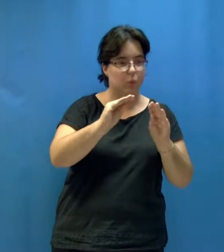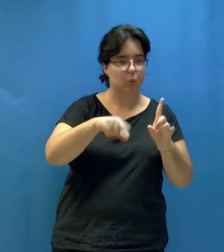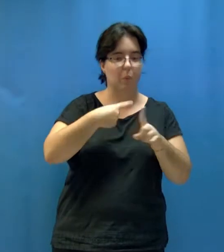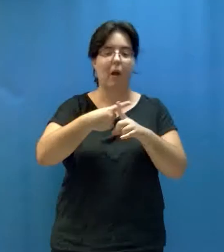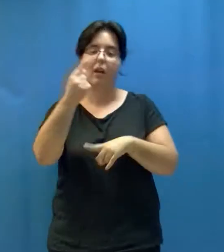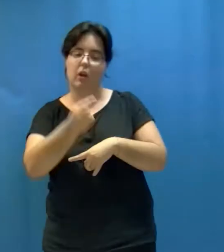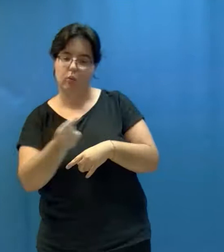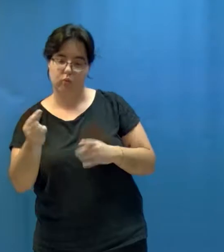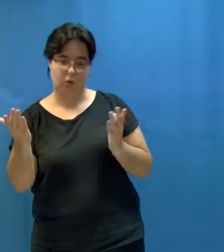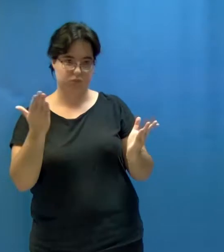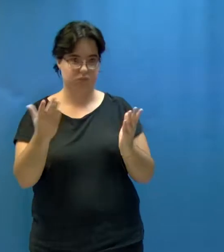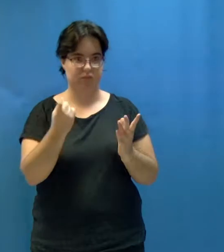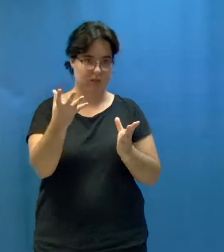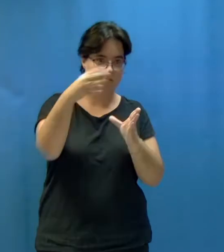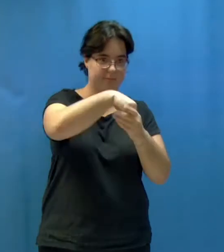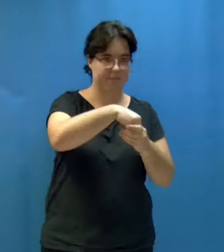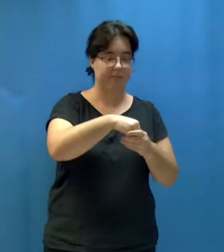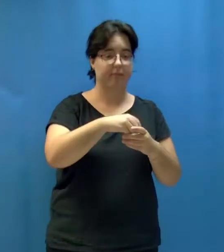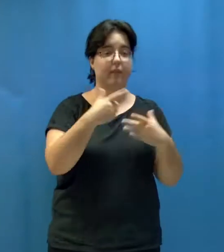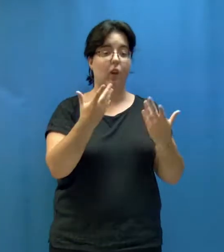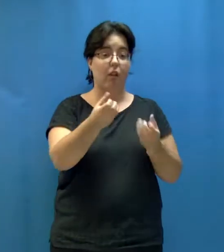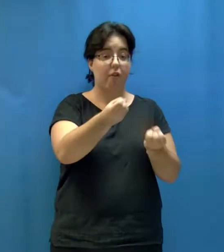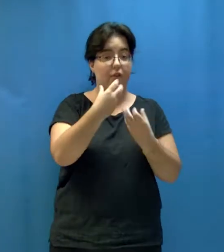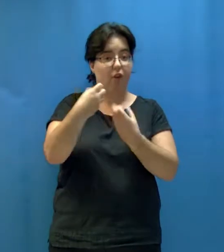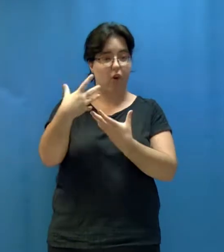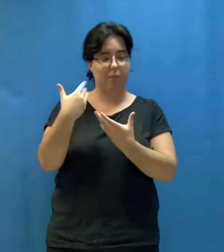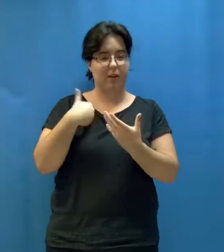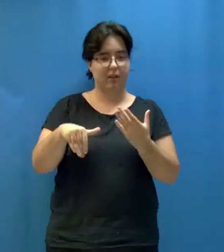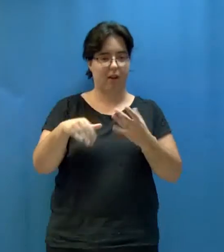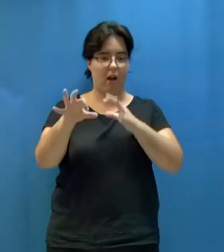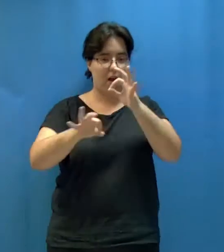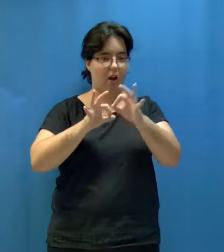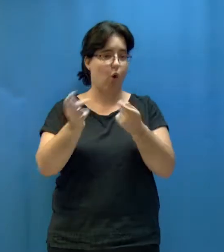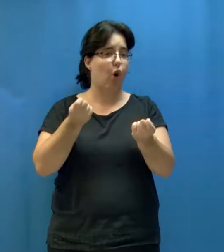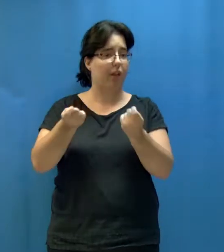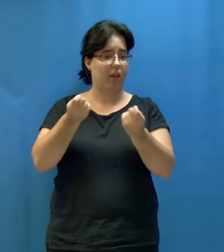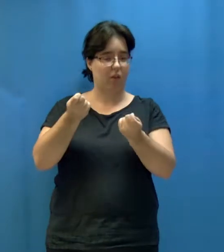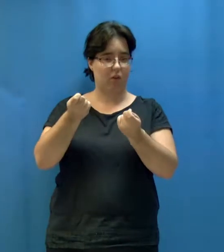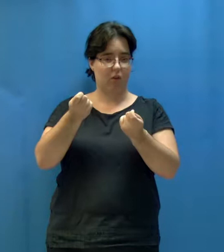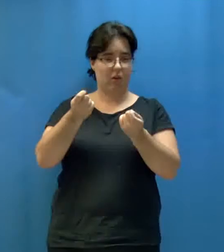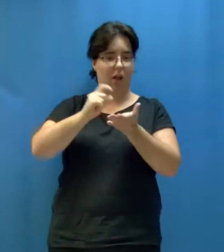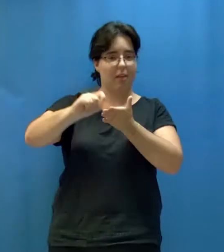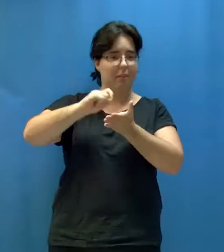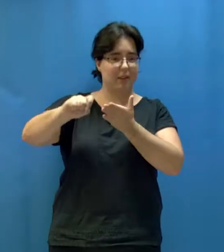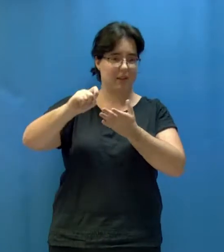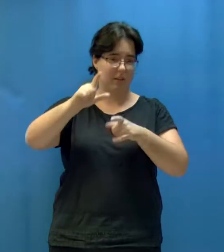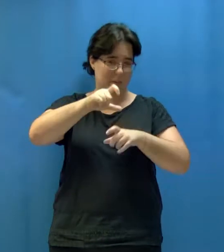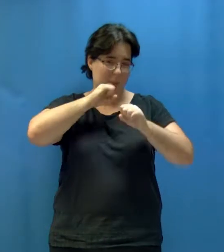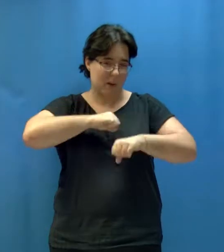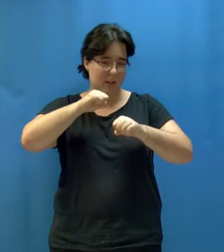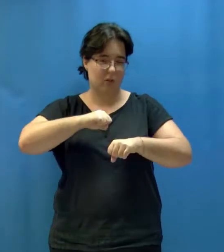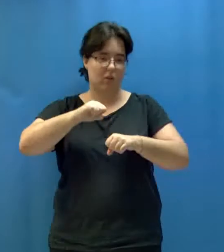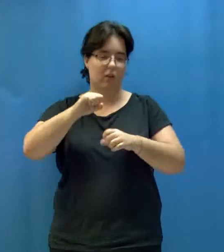resultados. Por todo ello, a la vista de los informes emitidos por la Coordinadora de la Unidad Administrativa del Mayor de 15 de septiembre,